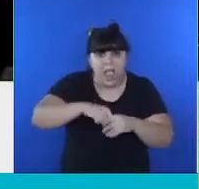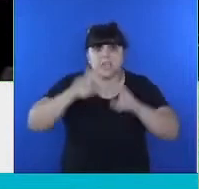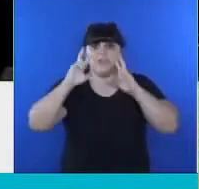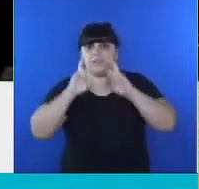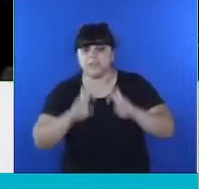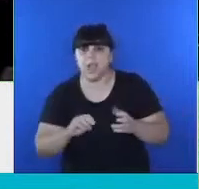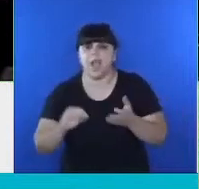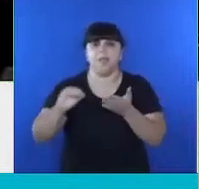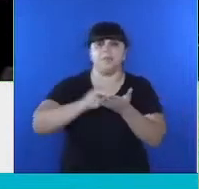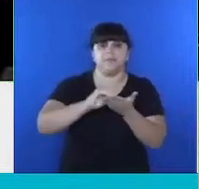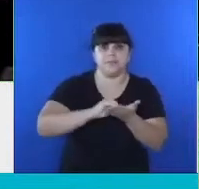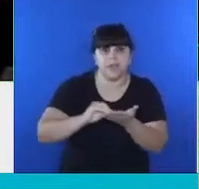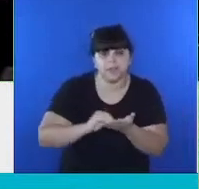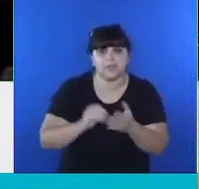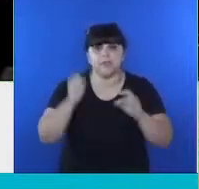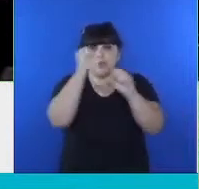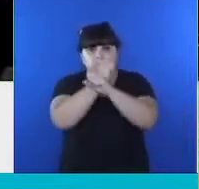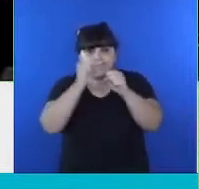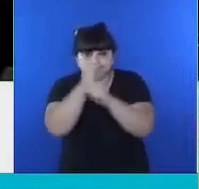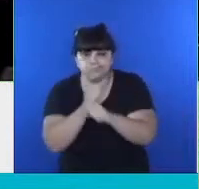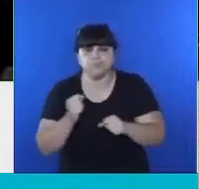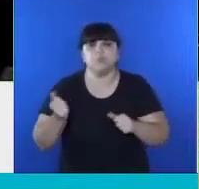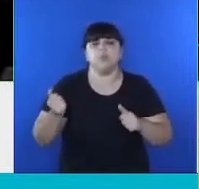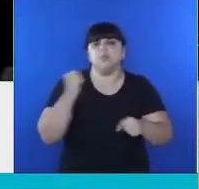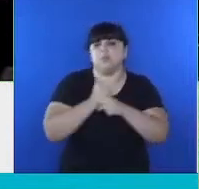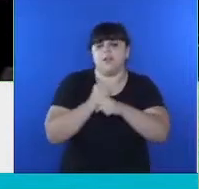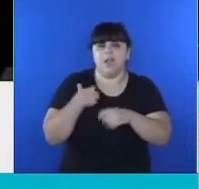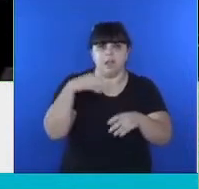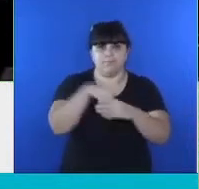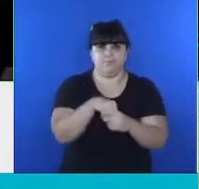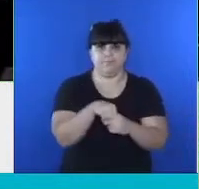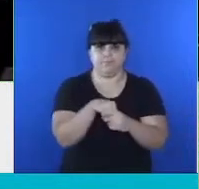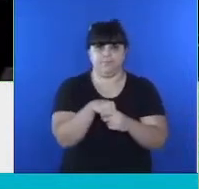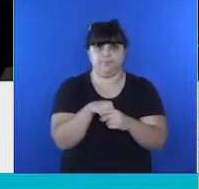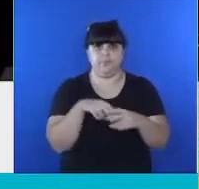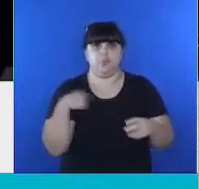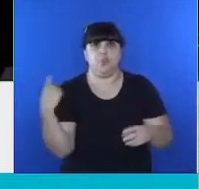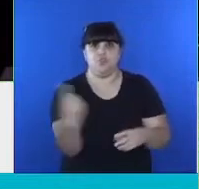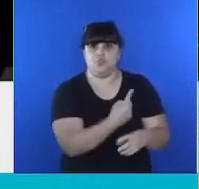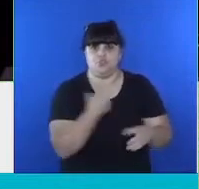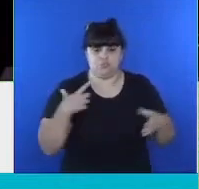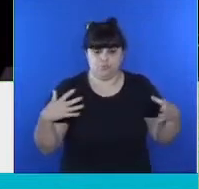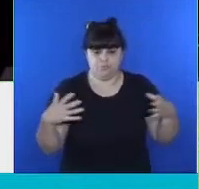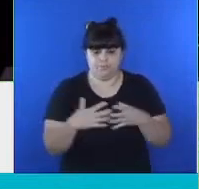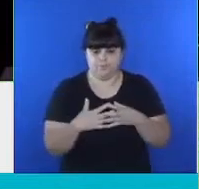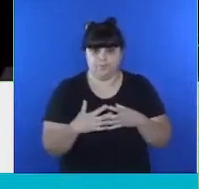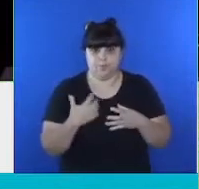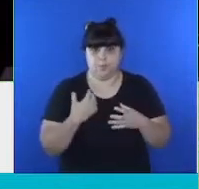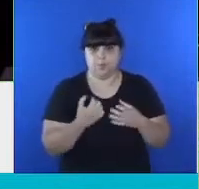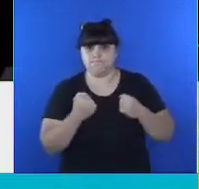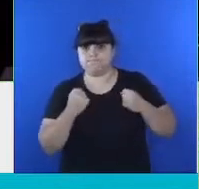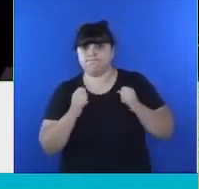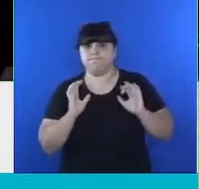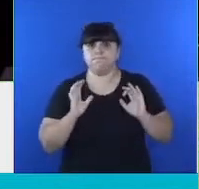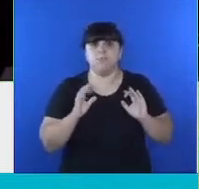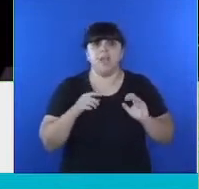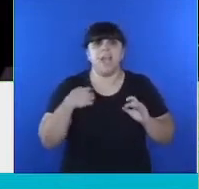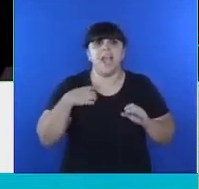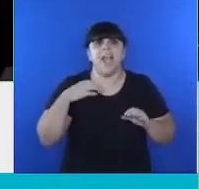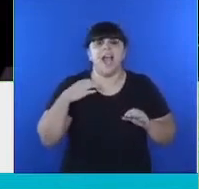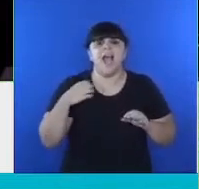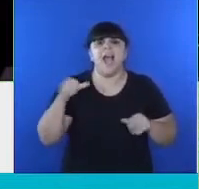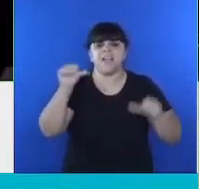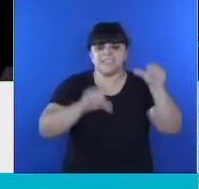los administrativos, de los auxiliares. Y estamos resintiendo la ciencia